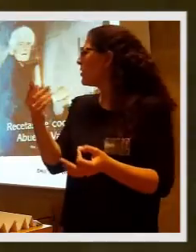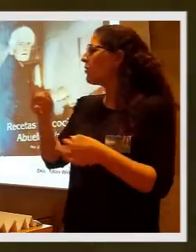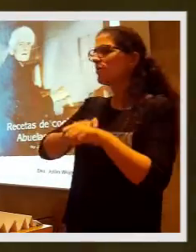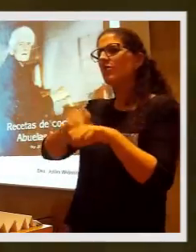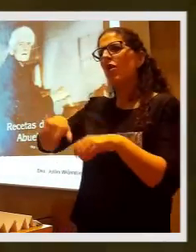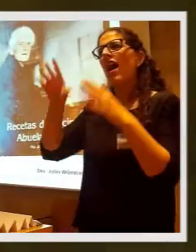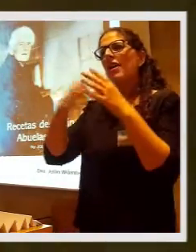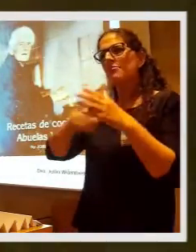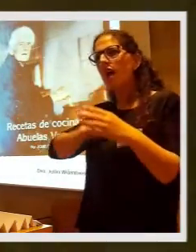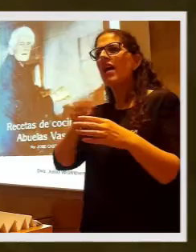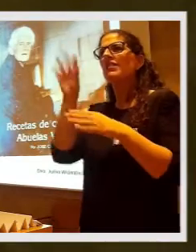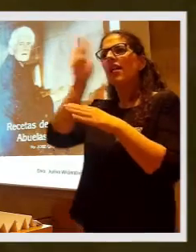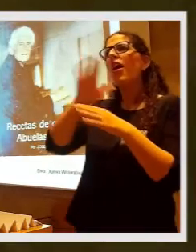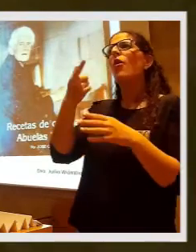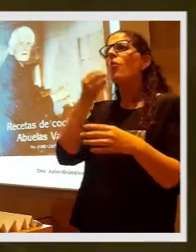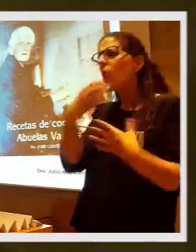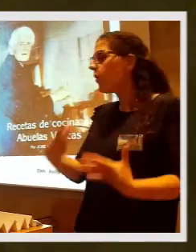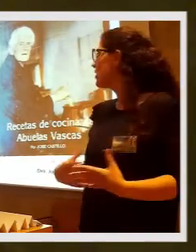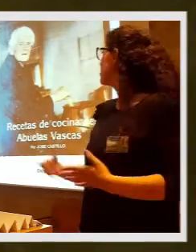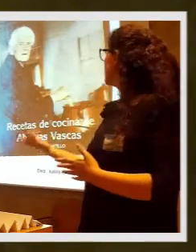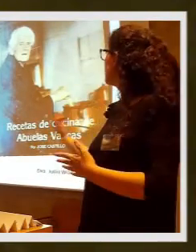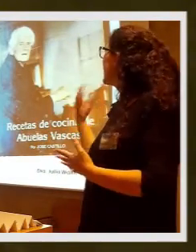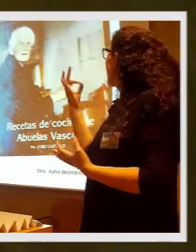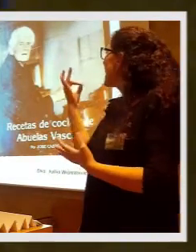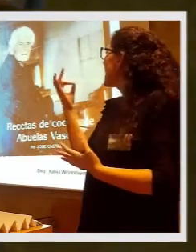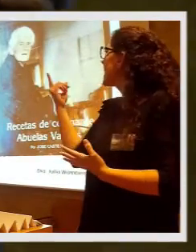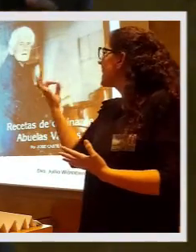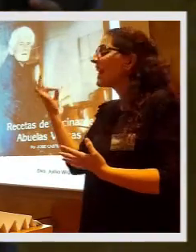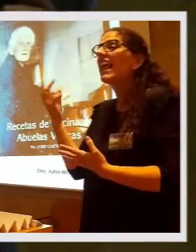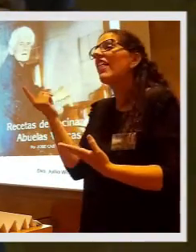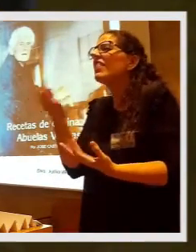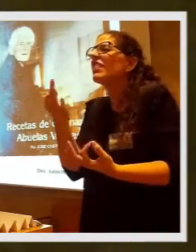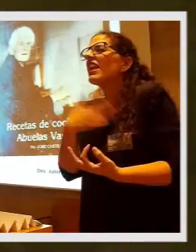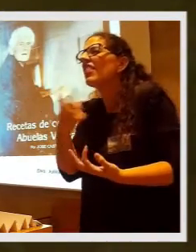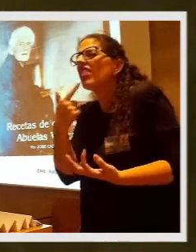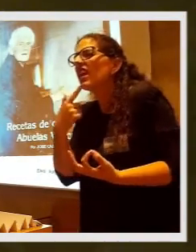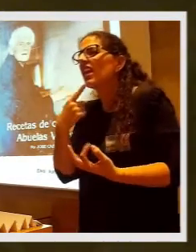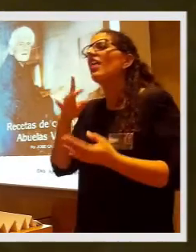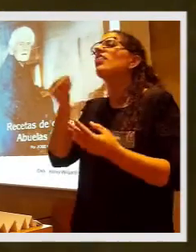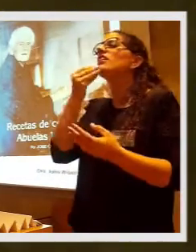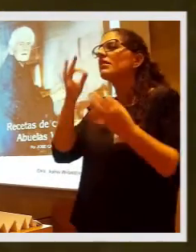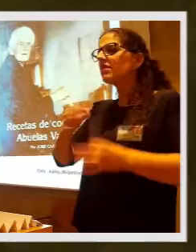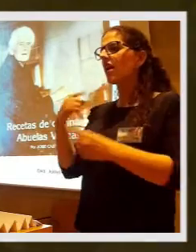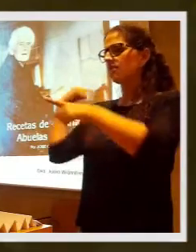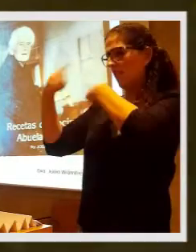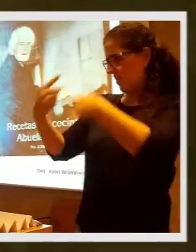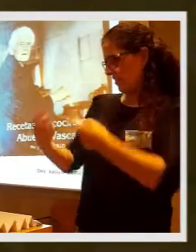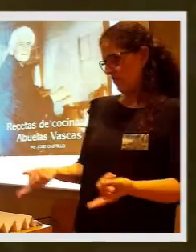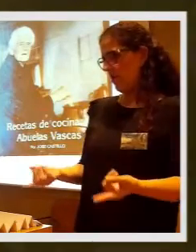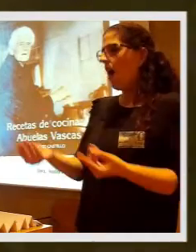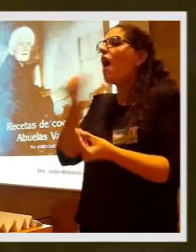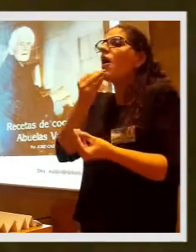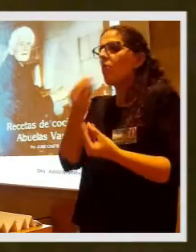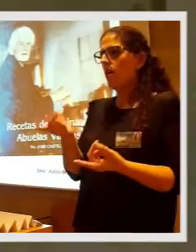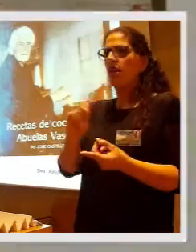nombrar esto. ¿En qué se basa la dieta mediterránea? Pues no es ni más ni menos que la dieta de nuestras madres, de nuestras abuelas. Esto